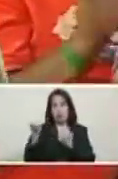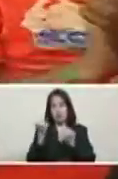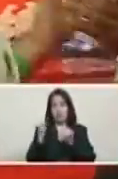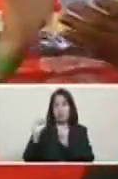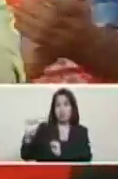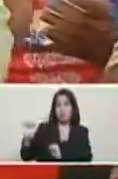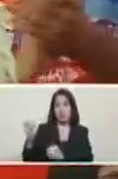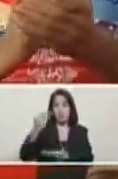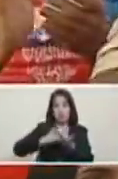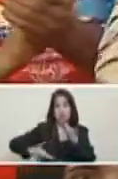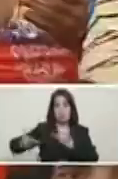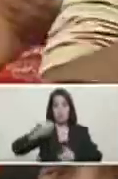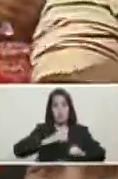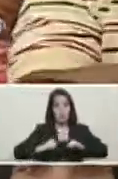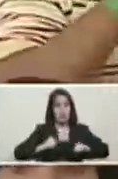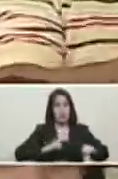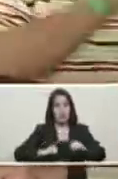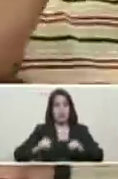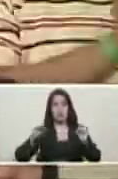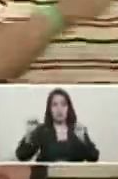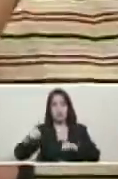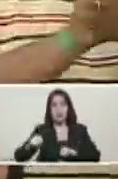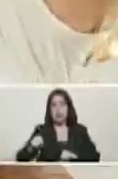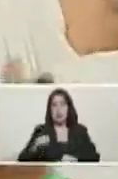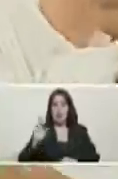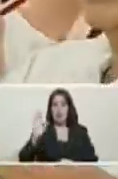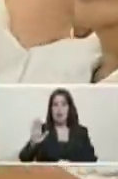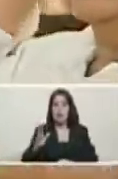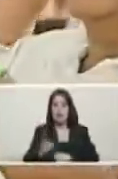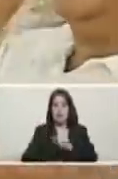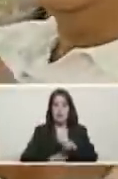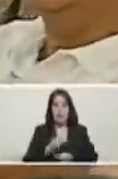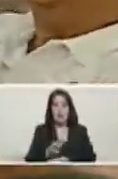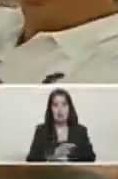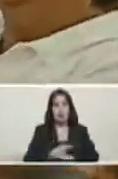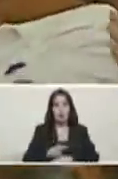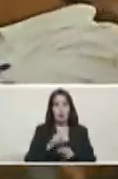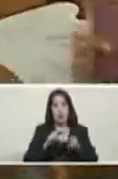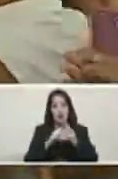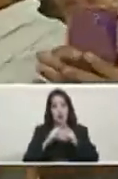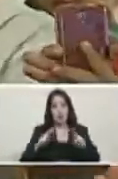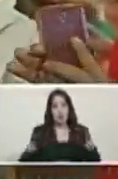calle movilizados. Así es que se gobierna. Garantizando la paz en la calle.